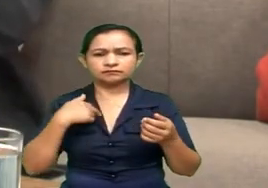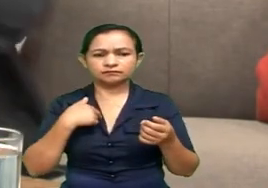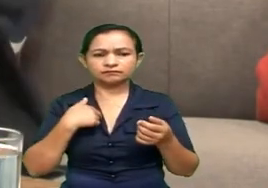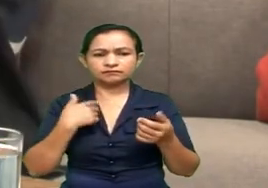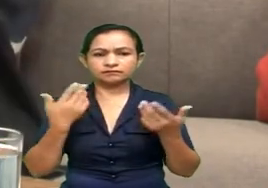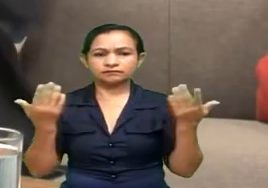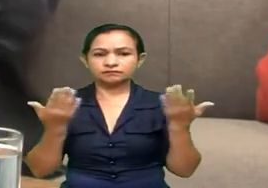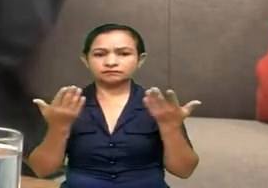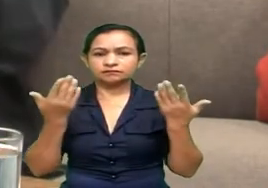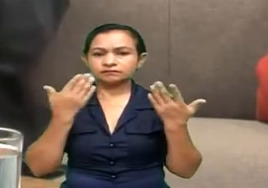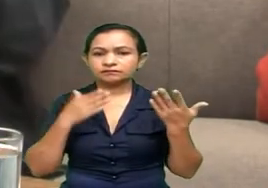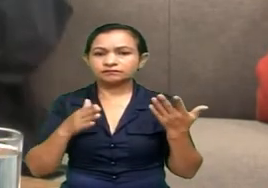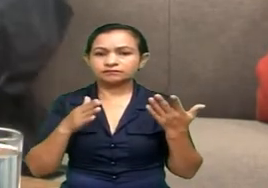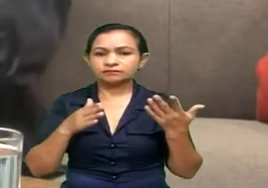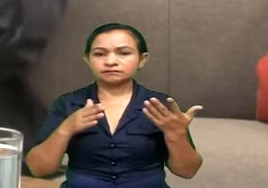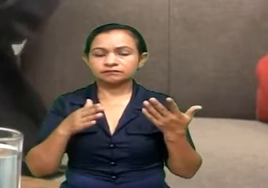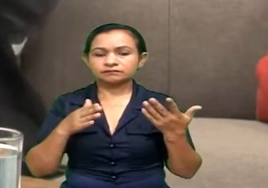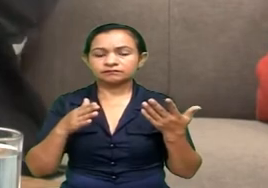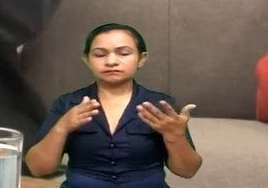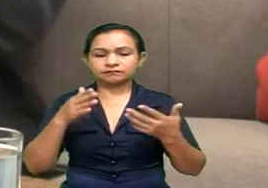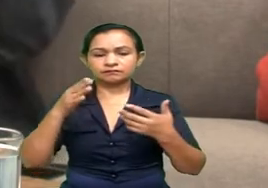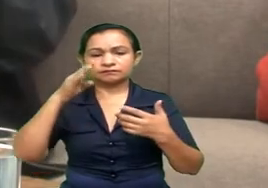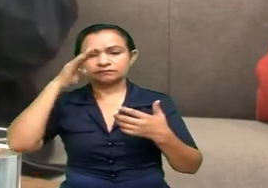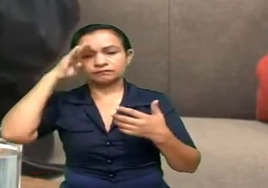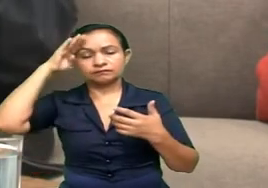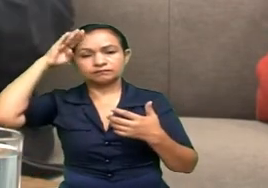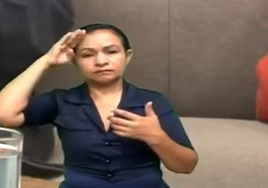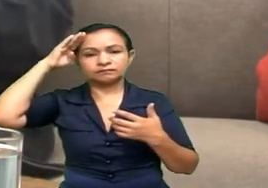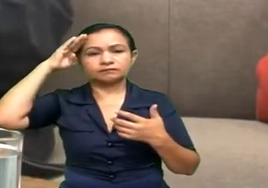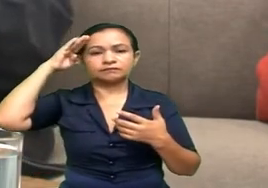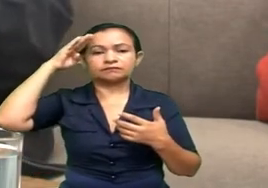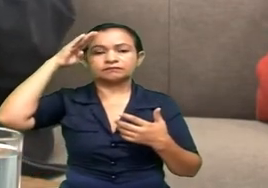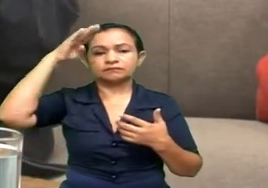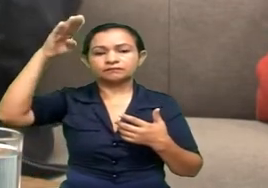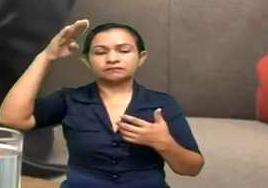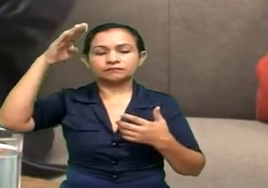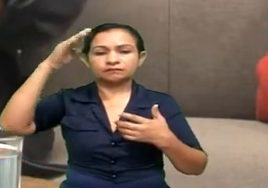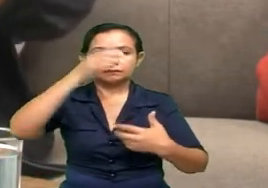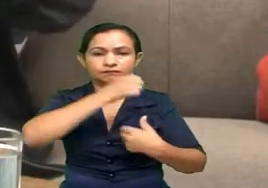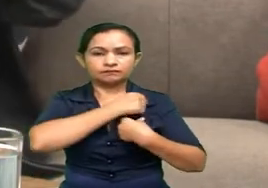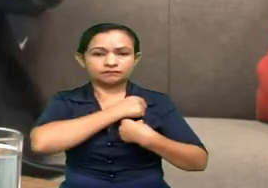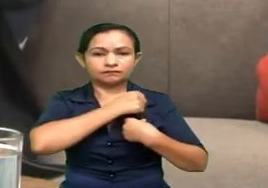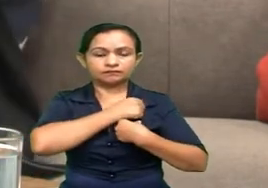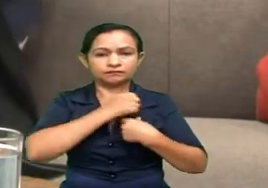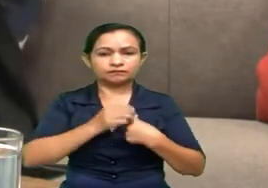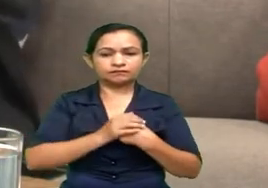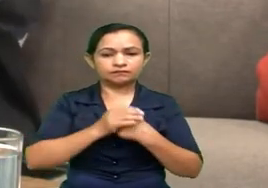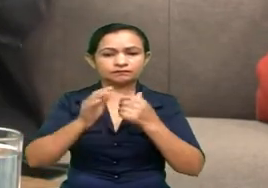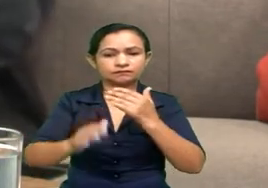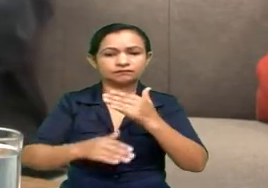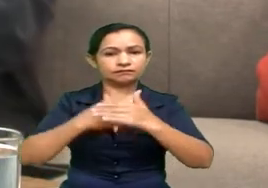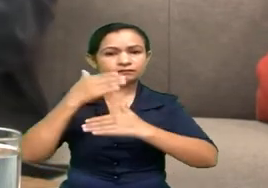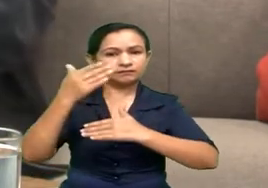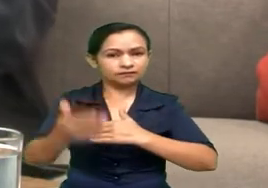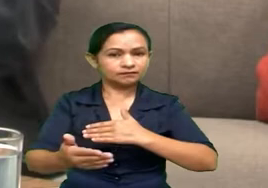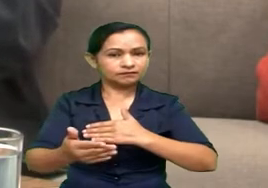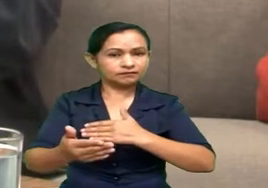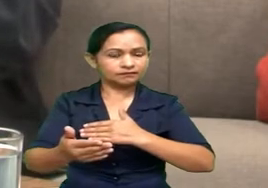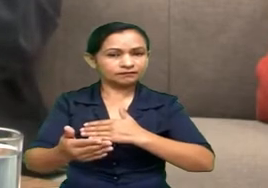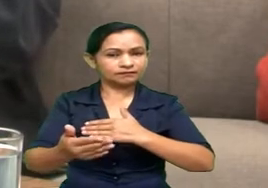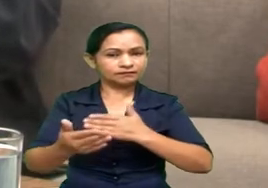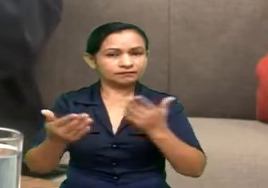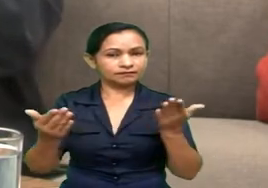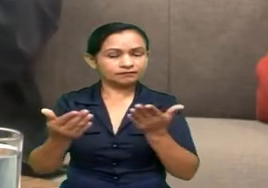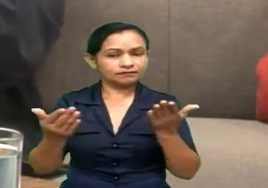travesuras, depone al jefe del ejército, hace que se nombre jefe del ejército y posteriormente